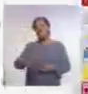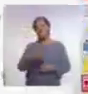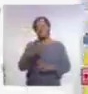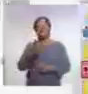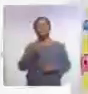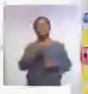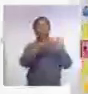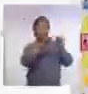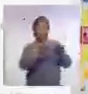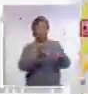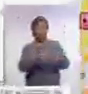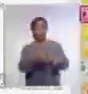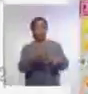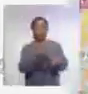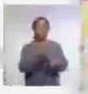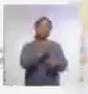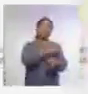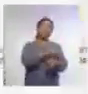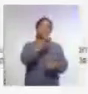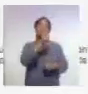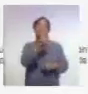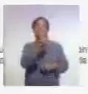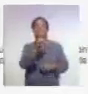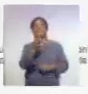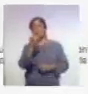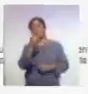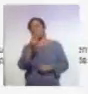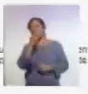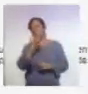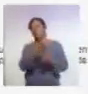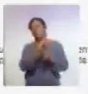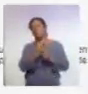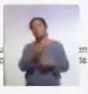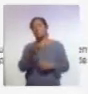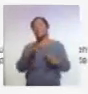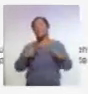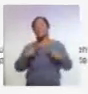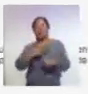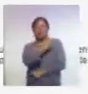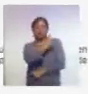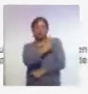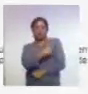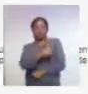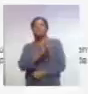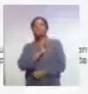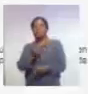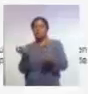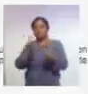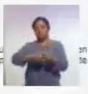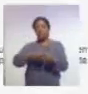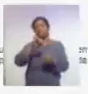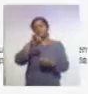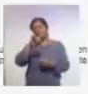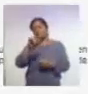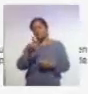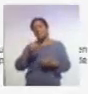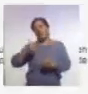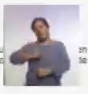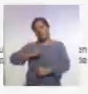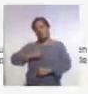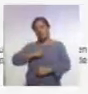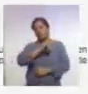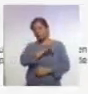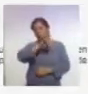Manuel López Obrador el pasado 29 de julio, destaca que los aspirantes que presenten tatuajes podrán ingresar al Ejército y Fuerza Aérea